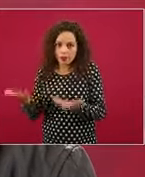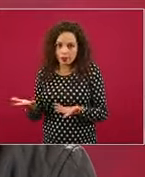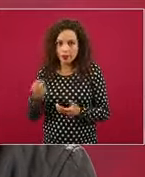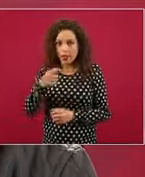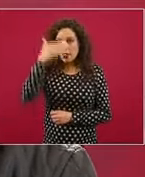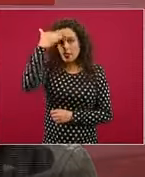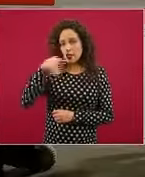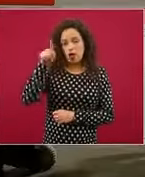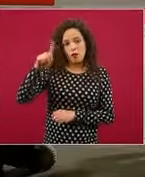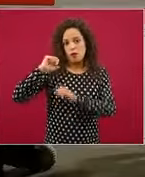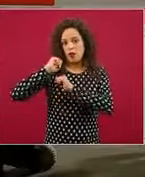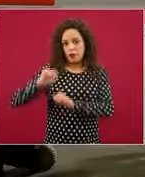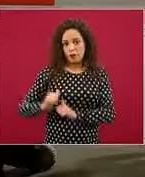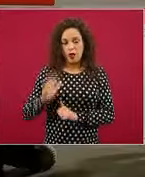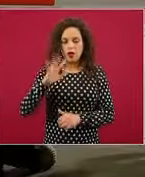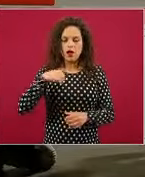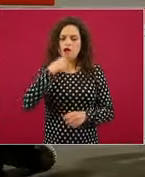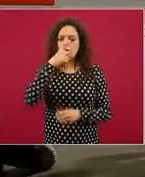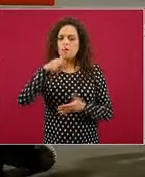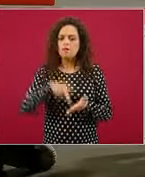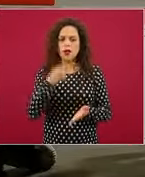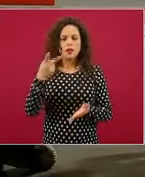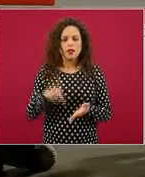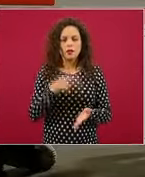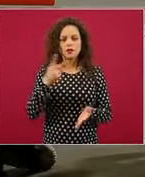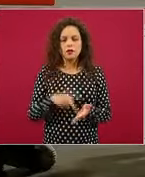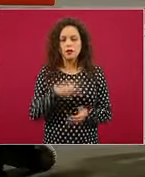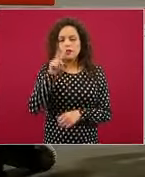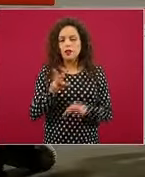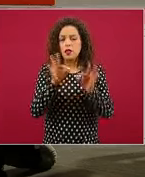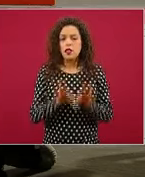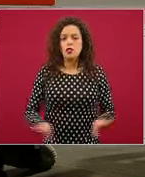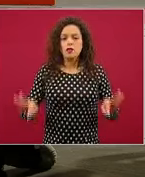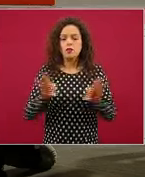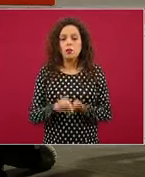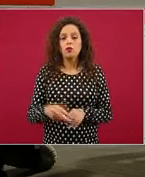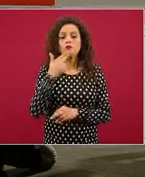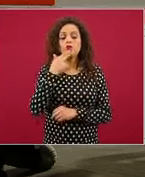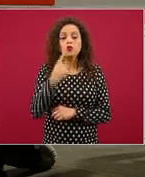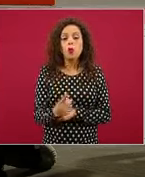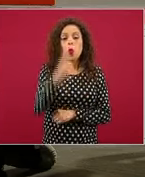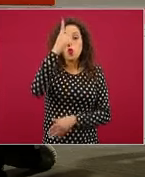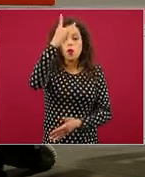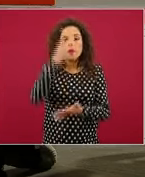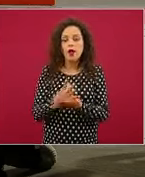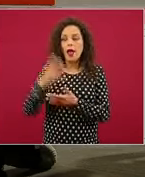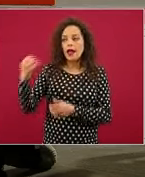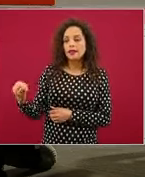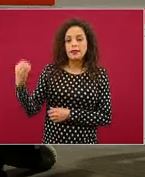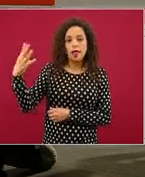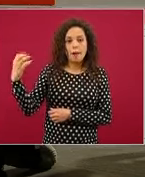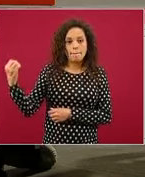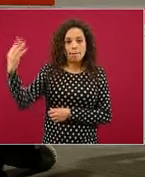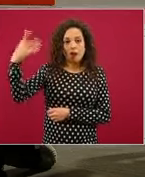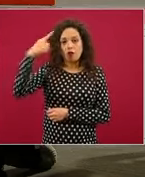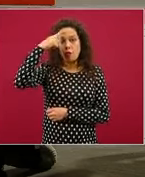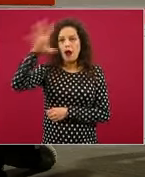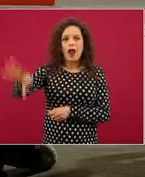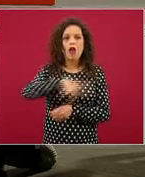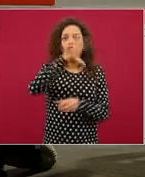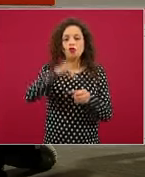Hemos dicho en innumerables ocasiones la importancia de que haya un solo semáforo, y solo hay un semáforo, para que sea una guía general y